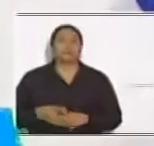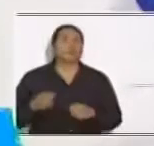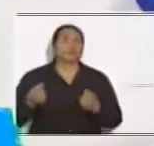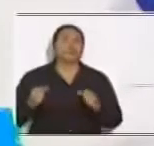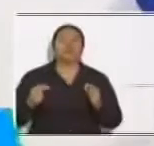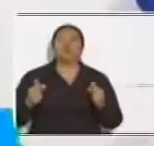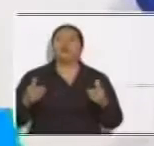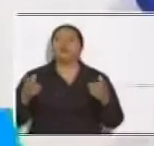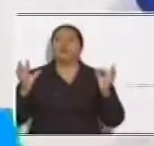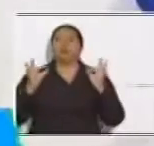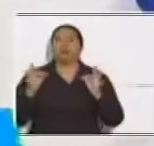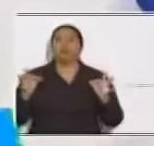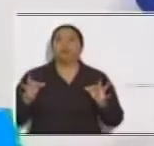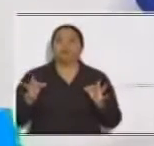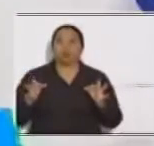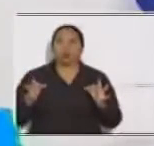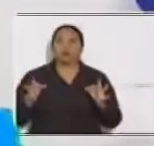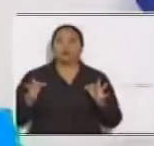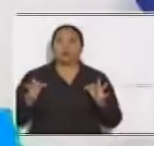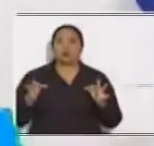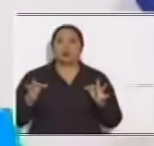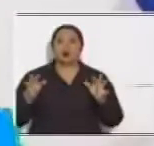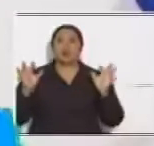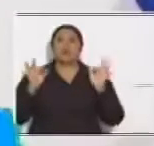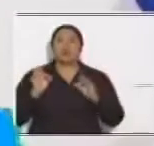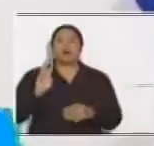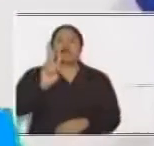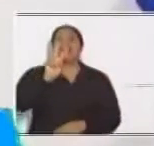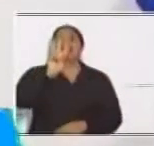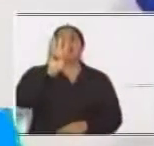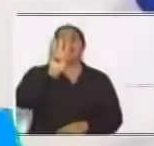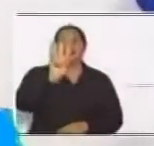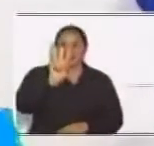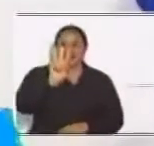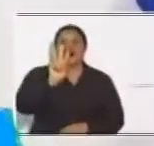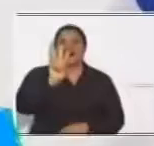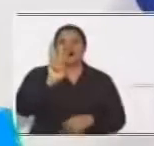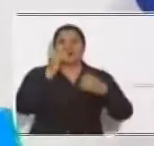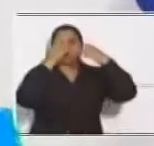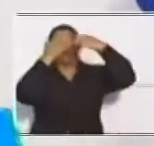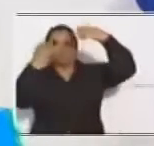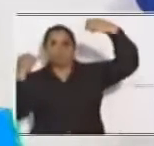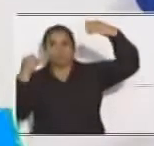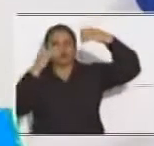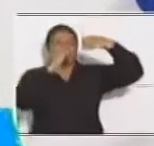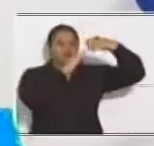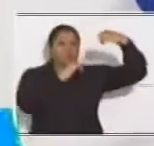obtuvimos una figura que tiene 3 lados, ¿sí o no?